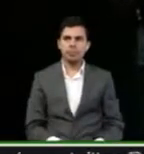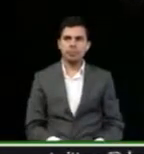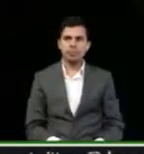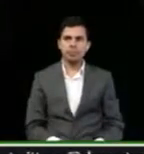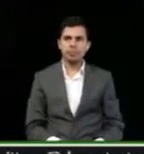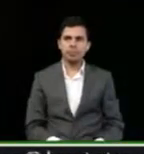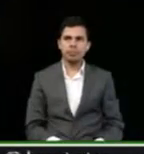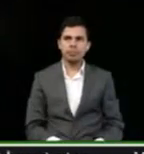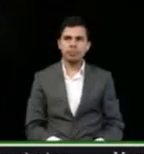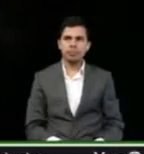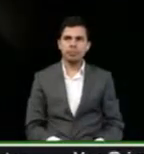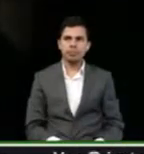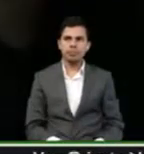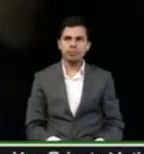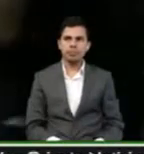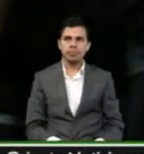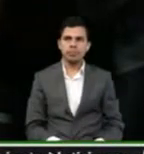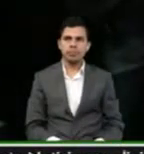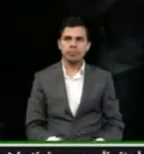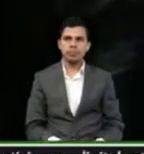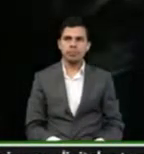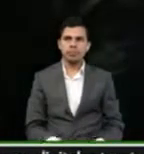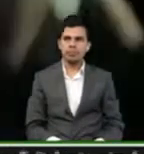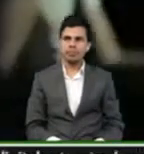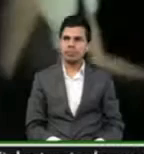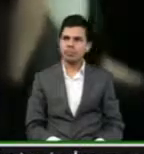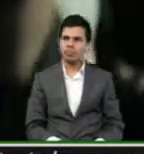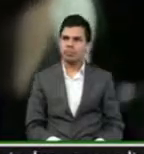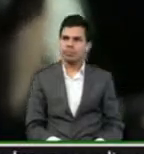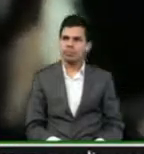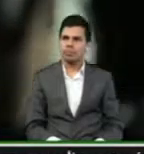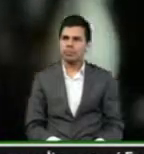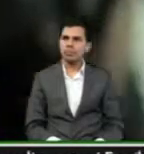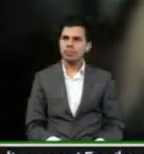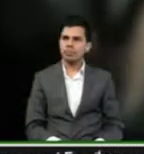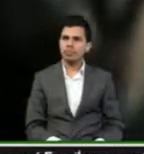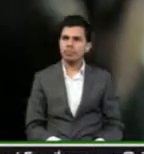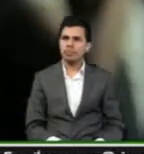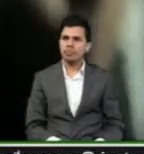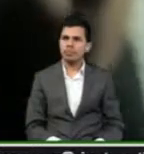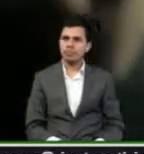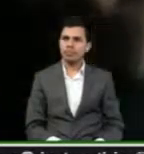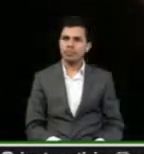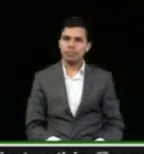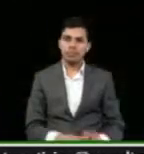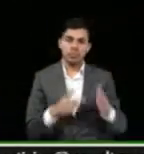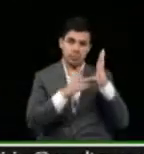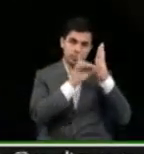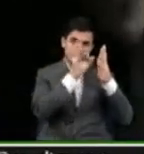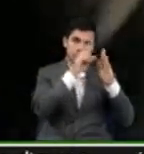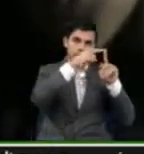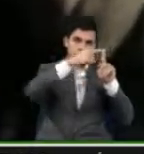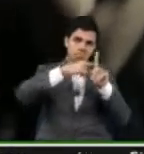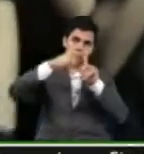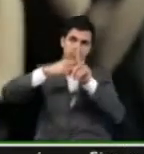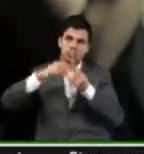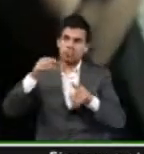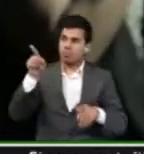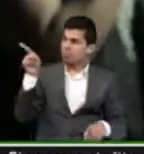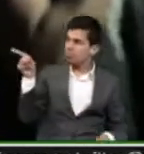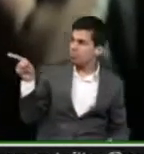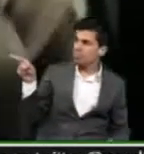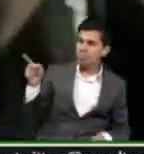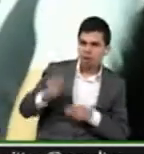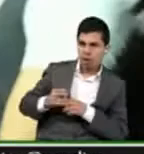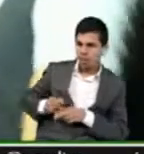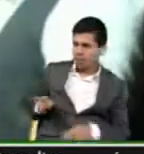estar contigo aquí en este lugar. Los primeros meses del 2015, la agrupación Mojito Light no